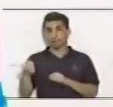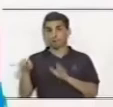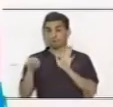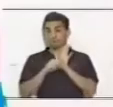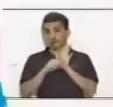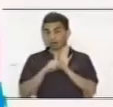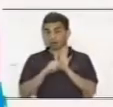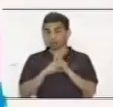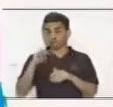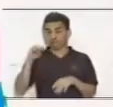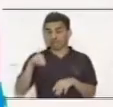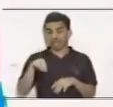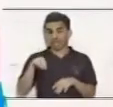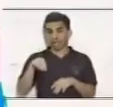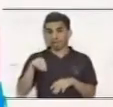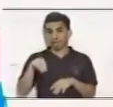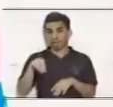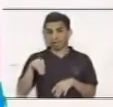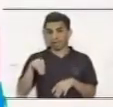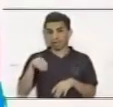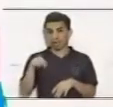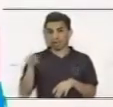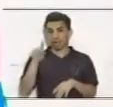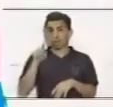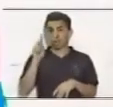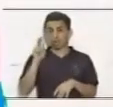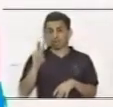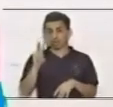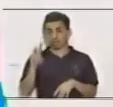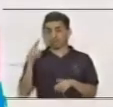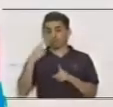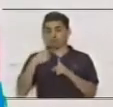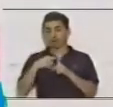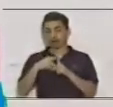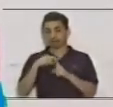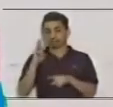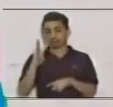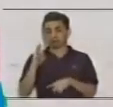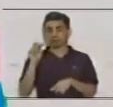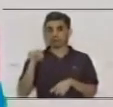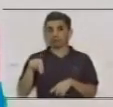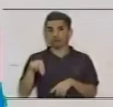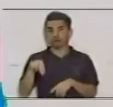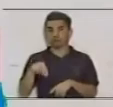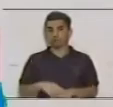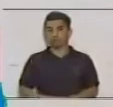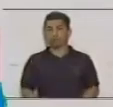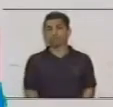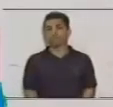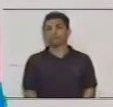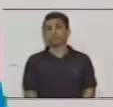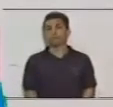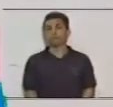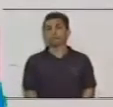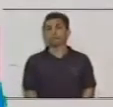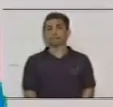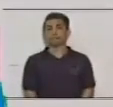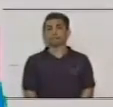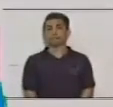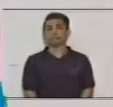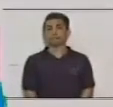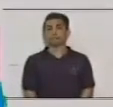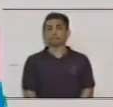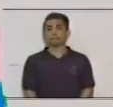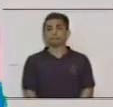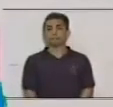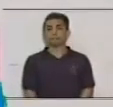menos M al cuadrado más 3N más 3N.